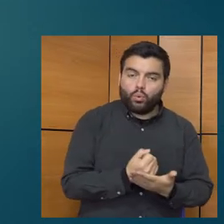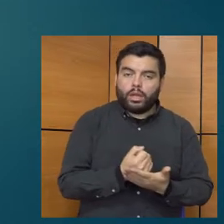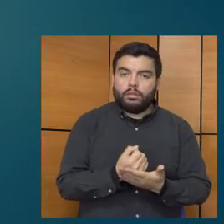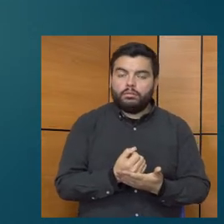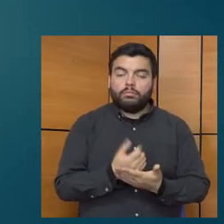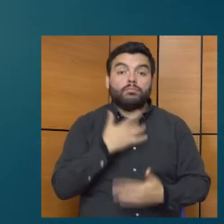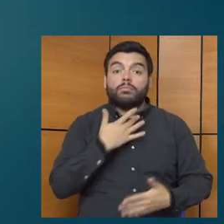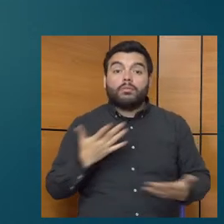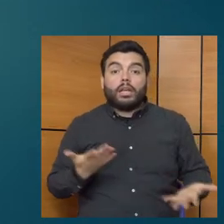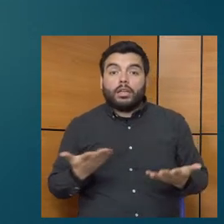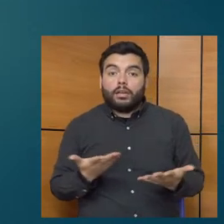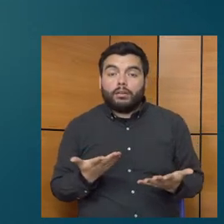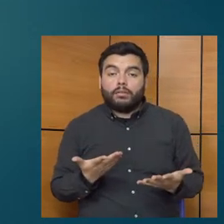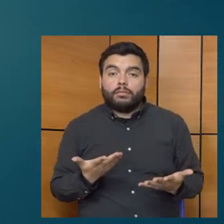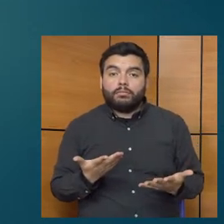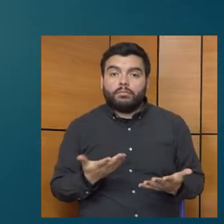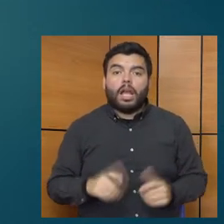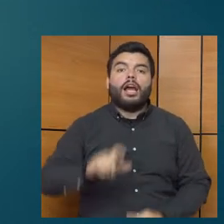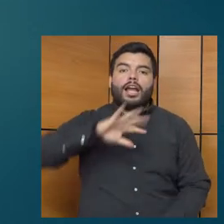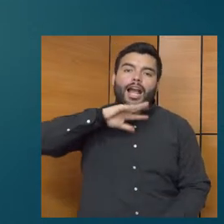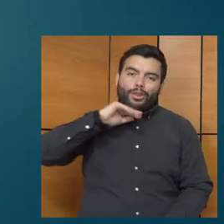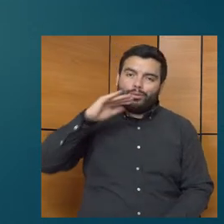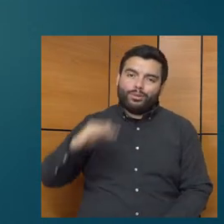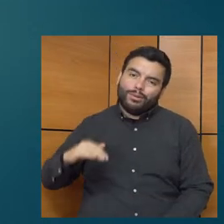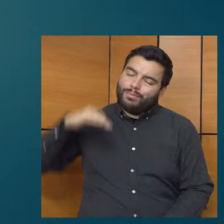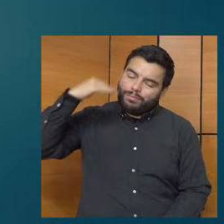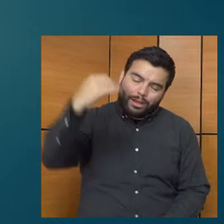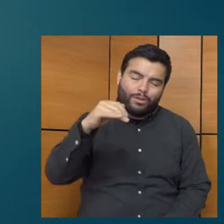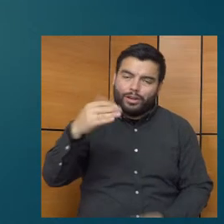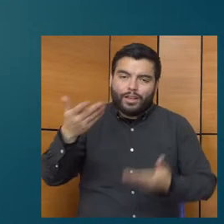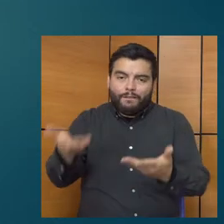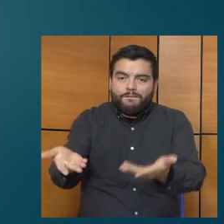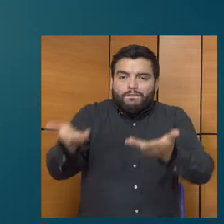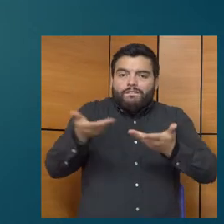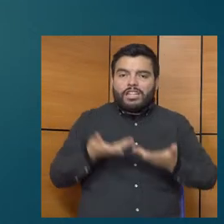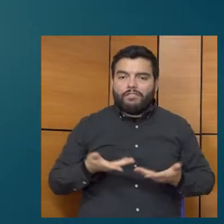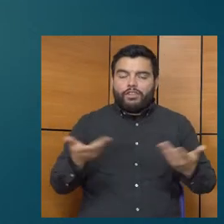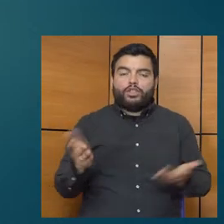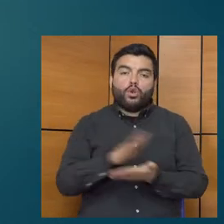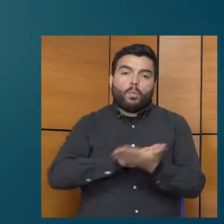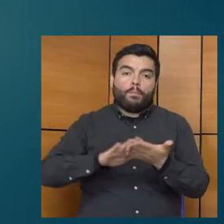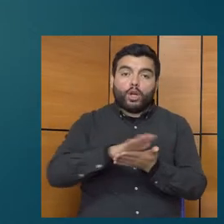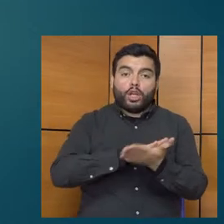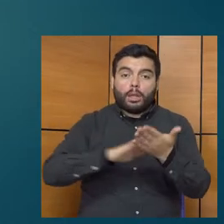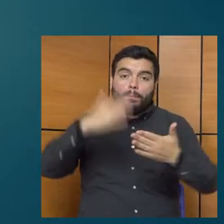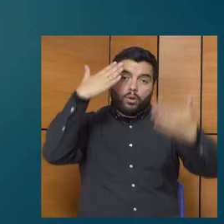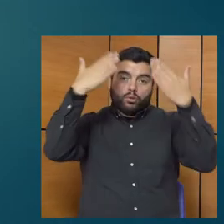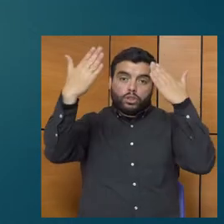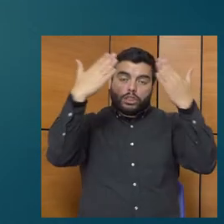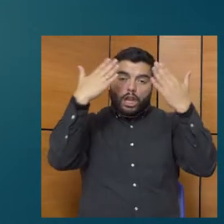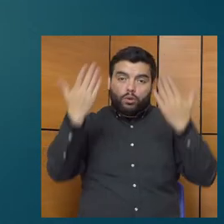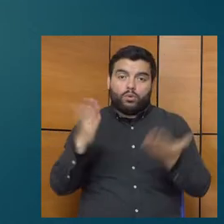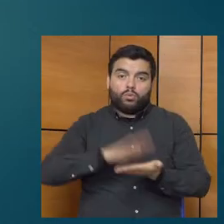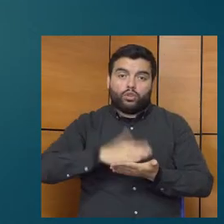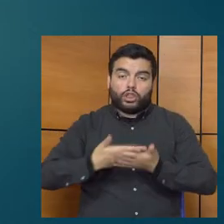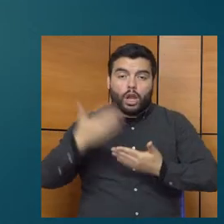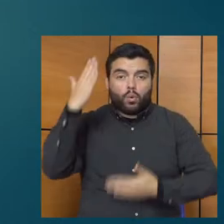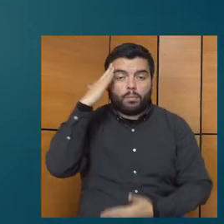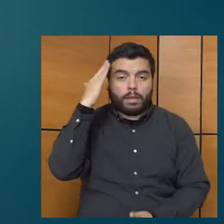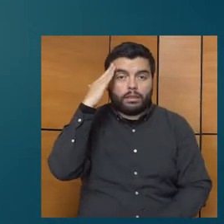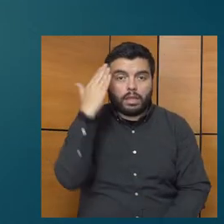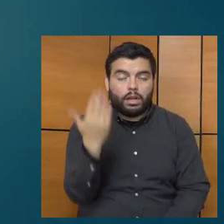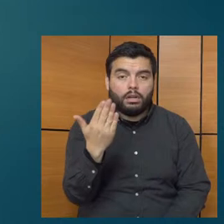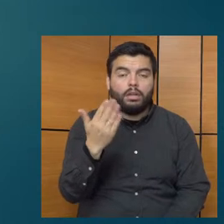a que pues estas personas mayores tengan cierto beneficio de salud, sobre todo salud mental en muchas ocasiones, aunque no solo eso, también veremos que hay